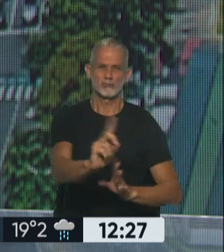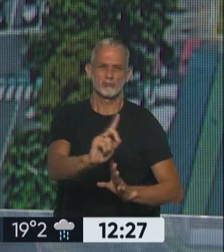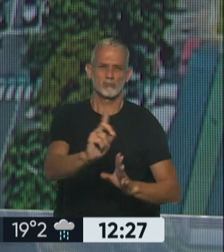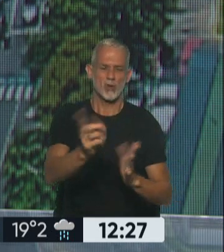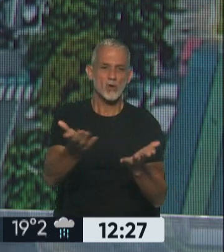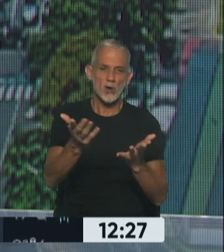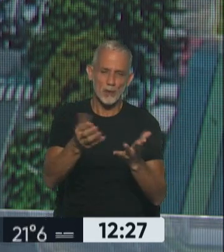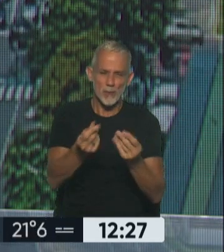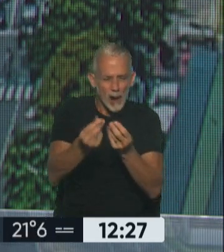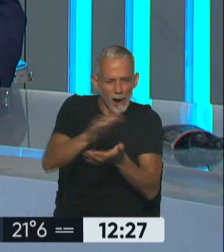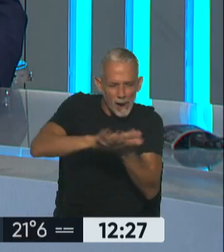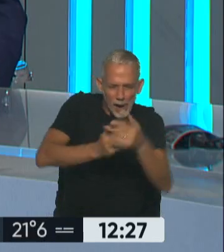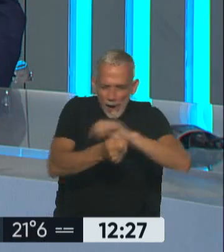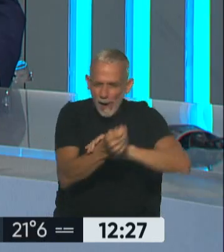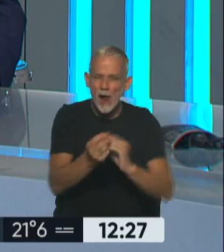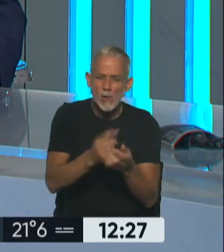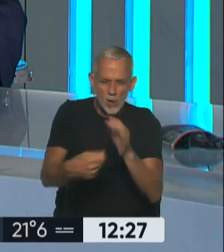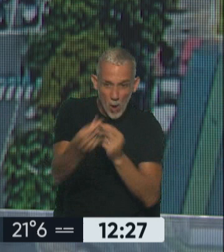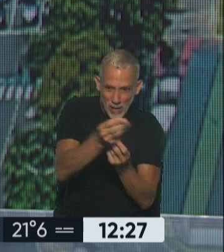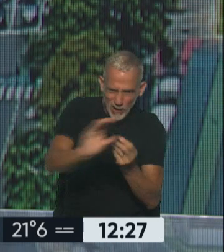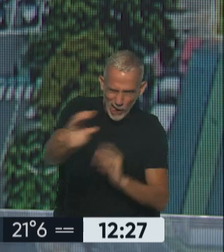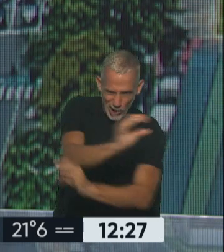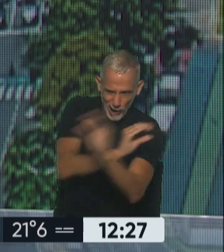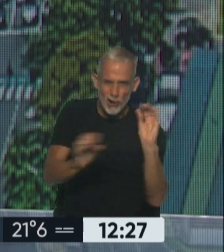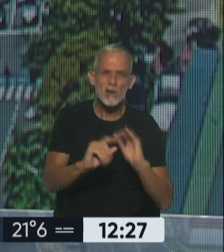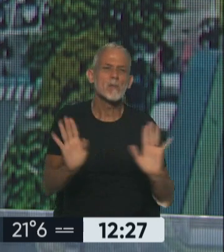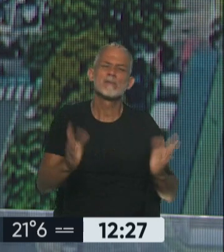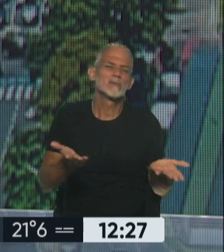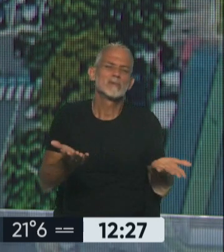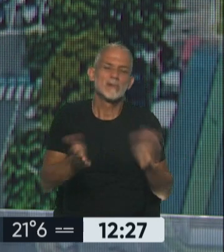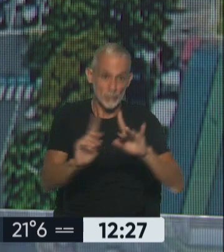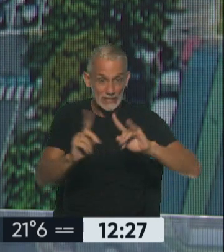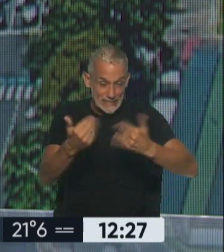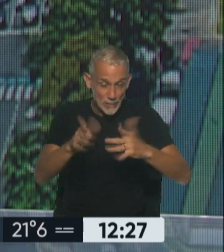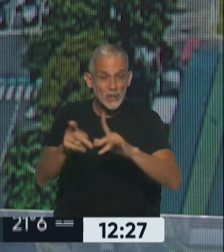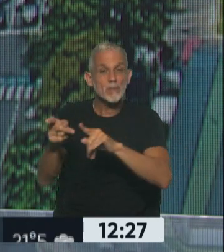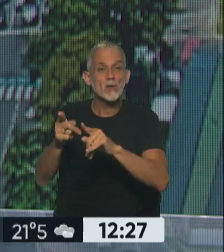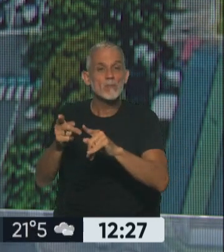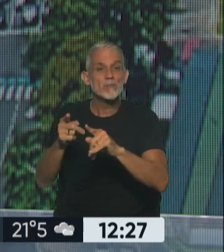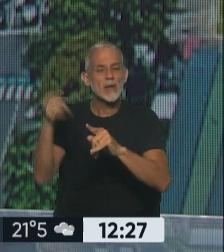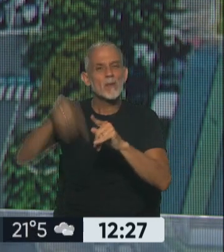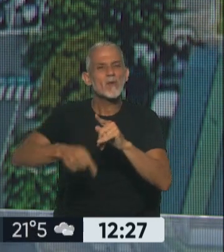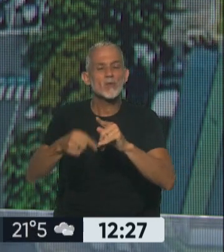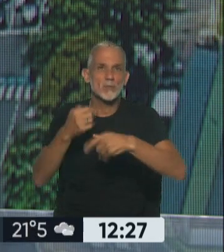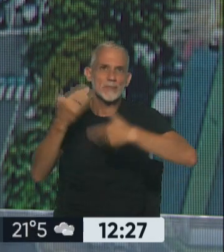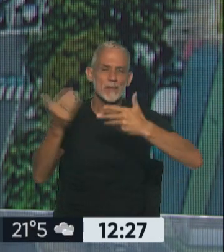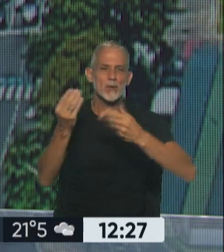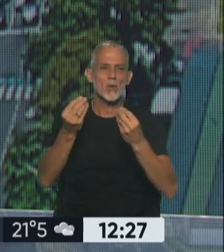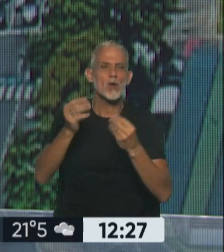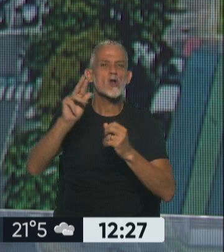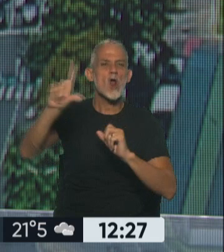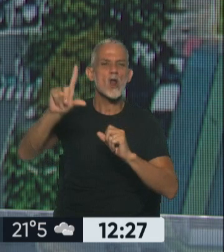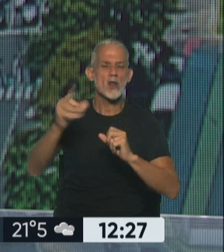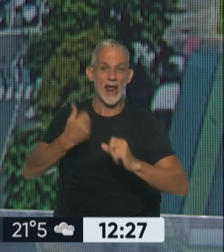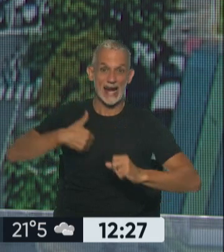el contubernio, es el acuerdo, decir, tomá, yo te doy 2, vos me das 4. No, que también se puede discutir en profundidad, es decir, ¿qué va a ser de